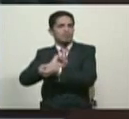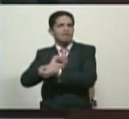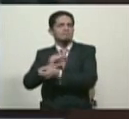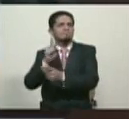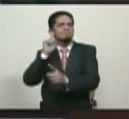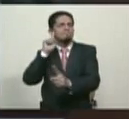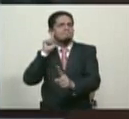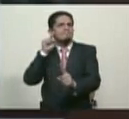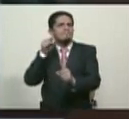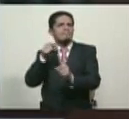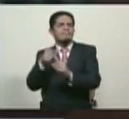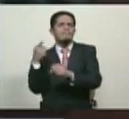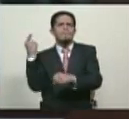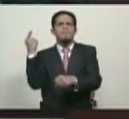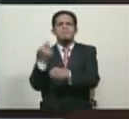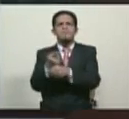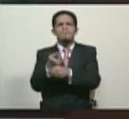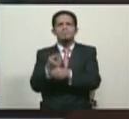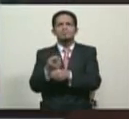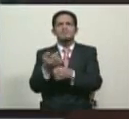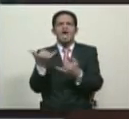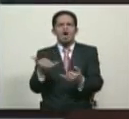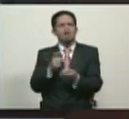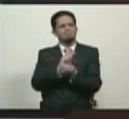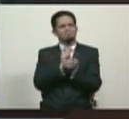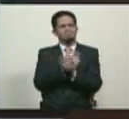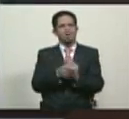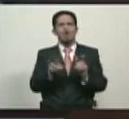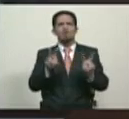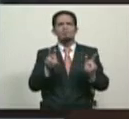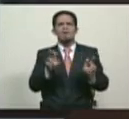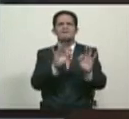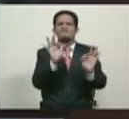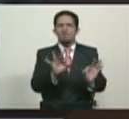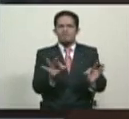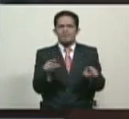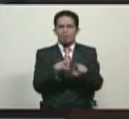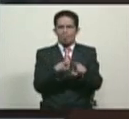imponerse en las nuevas formas que podemos ver el día de hoy.